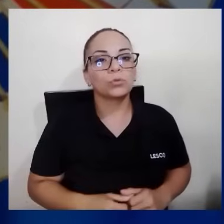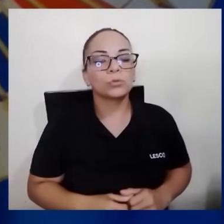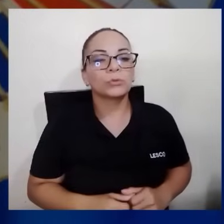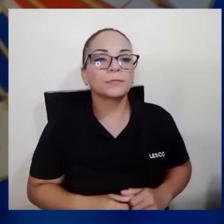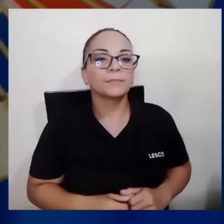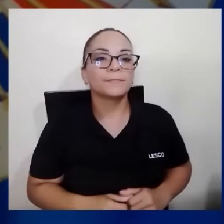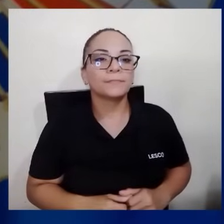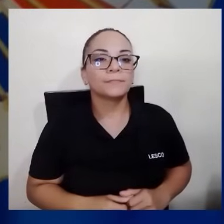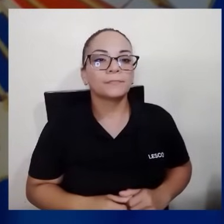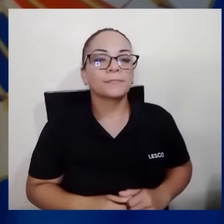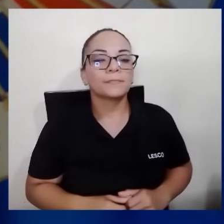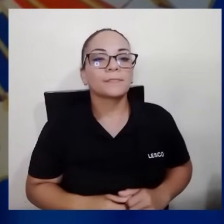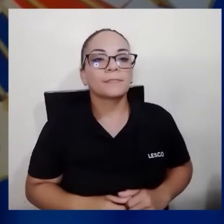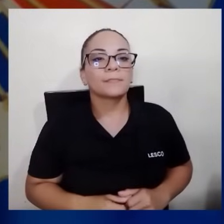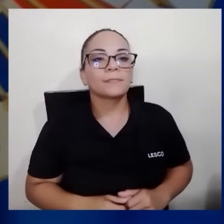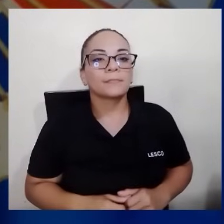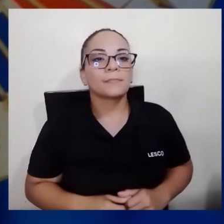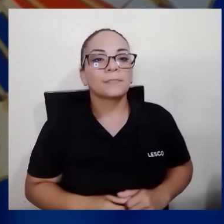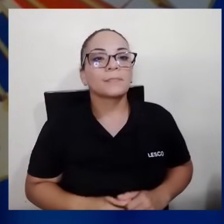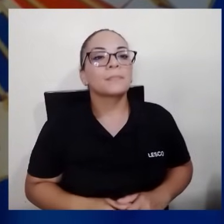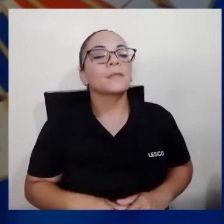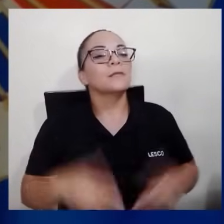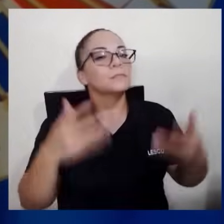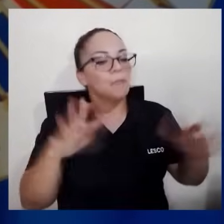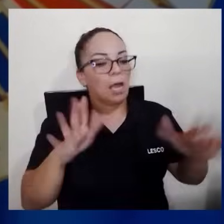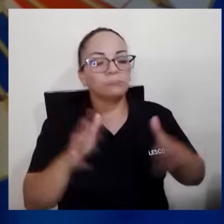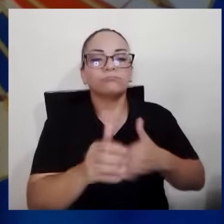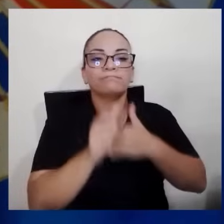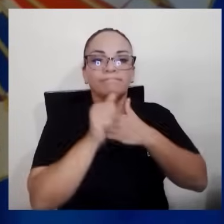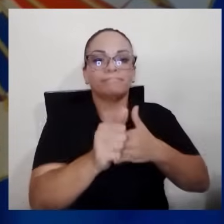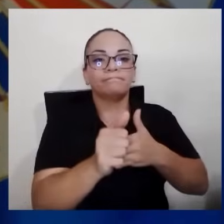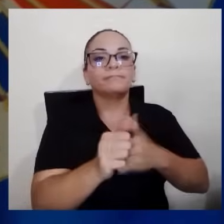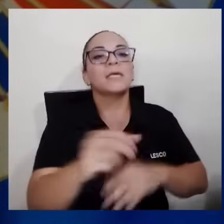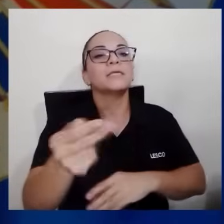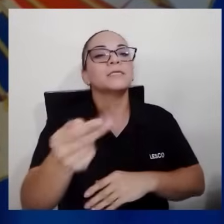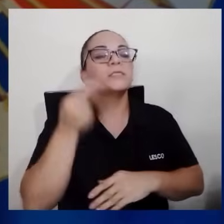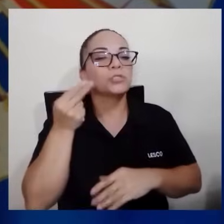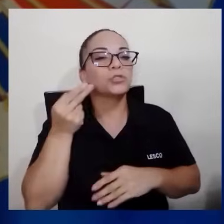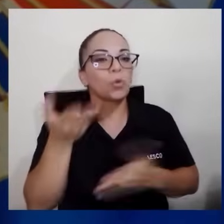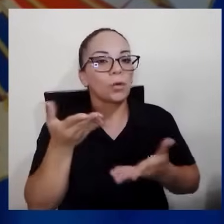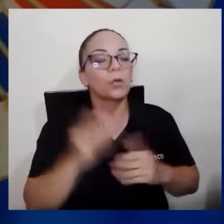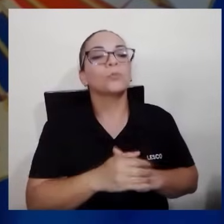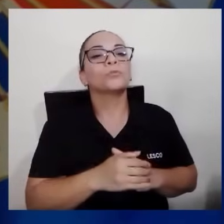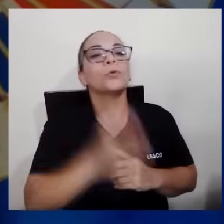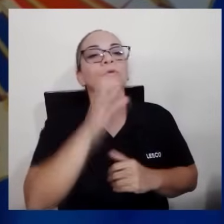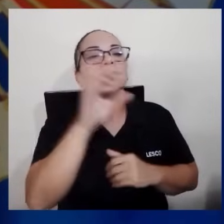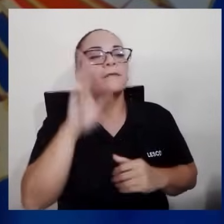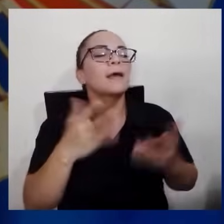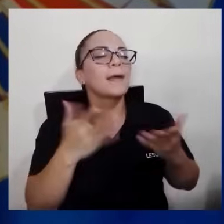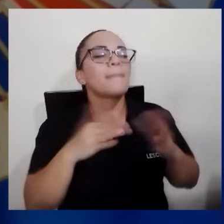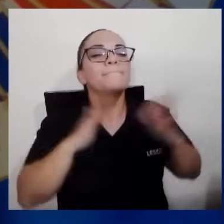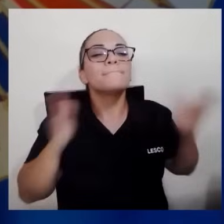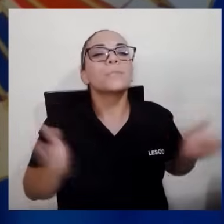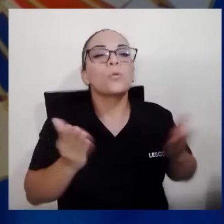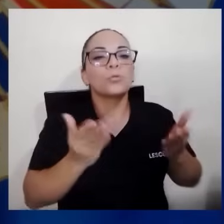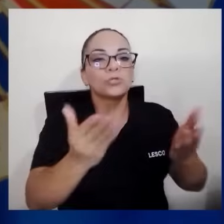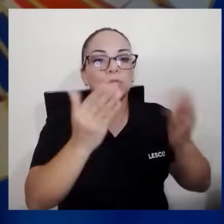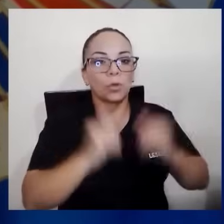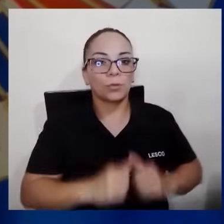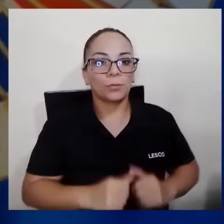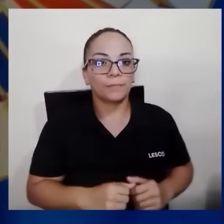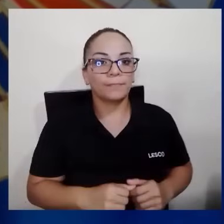tomado liderazgo histórico en la promoción en